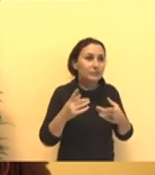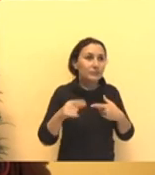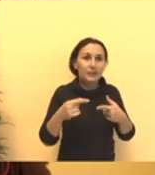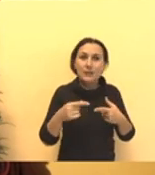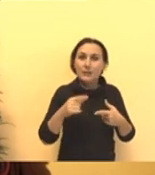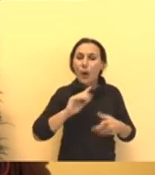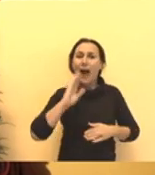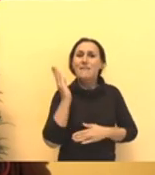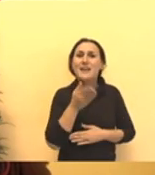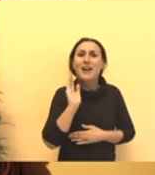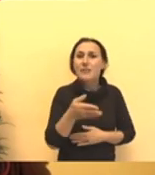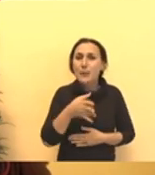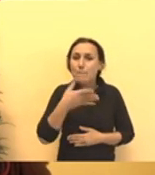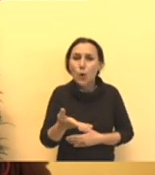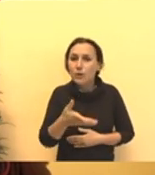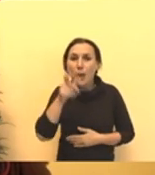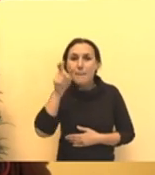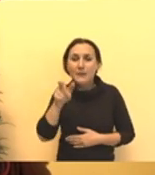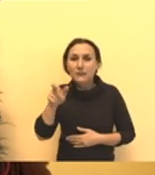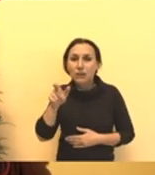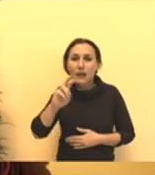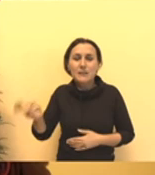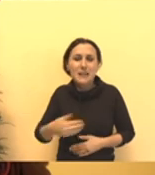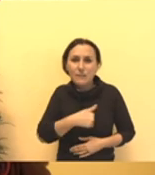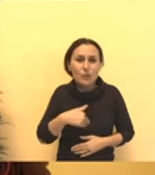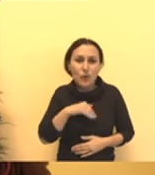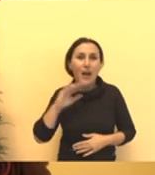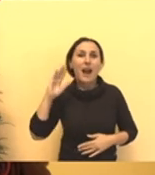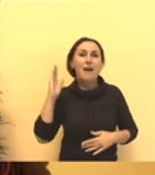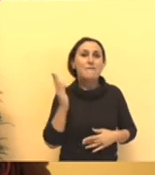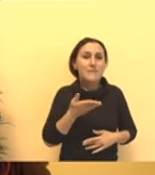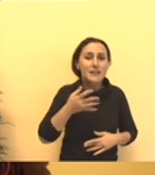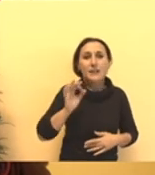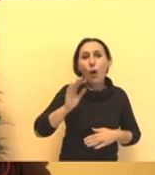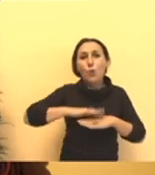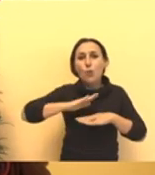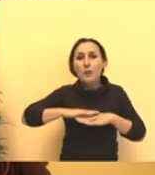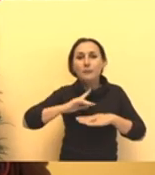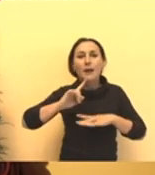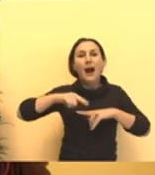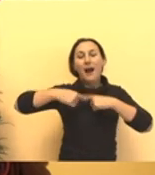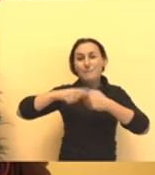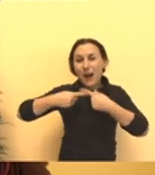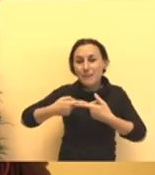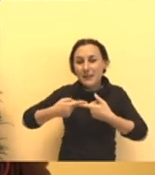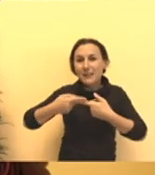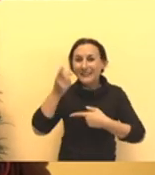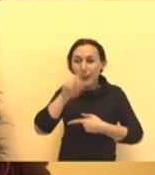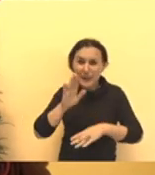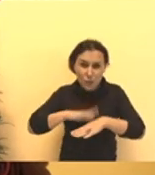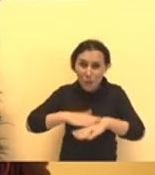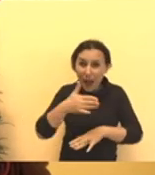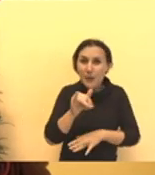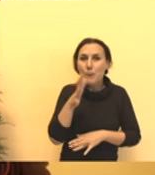culpables son las personas con diversidad funcional y las familias, porque los sobreprotege de tal manera